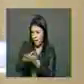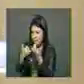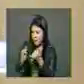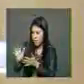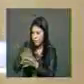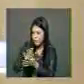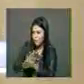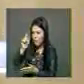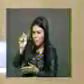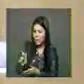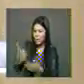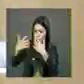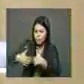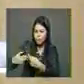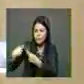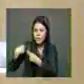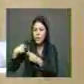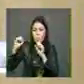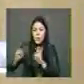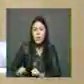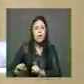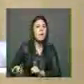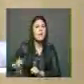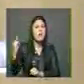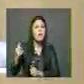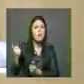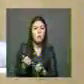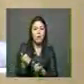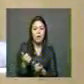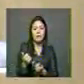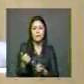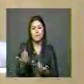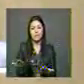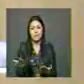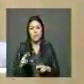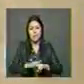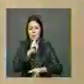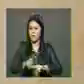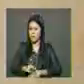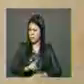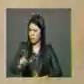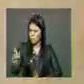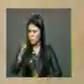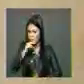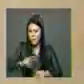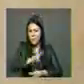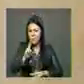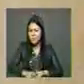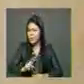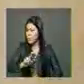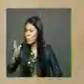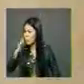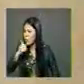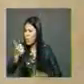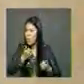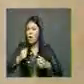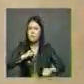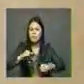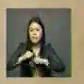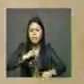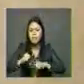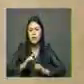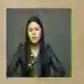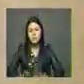función tenga la capacidad de desquiciar, de desnaturalizar las acciones y